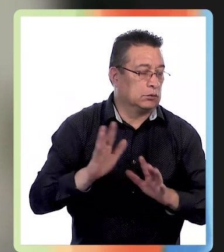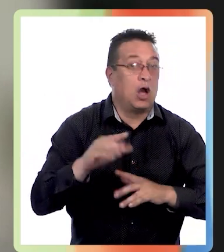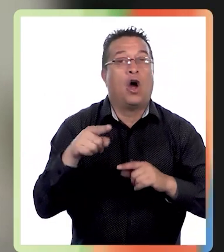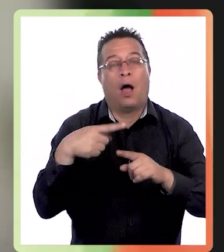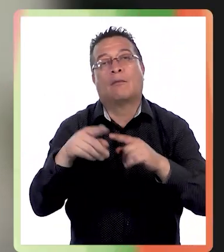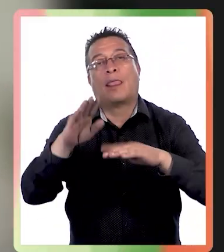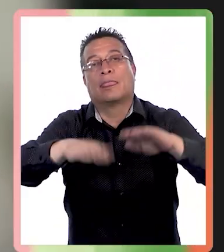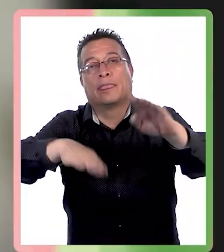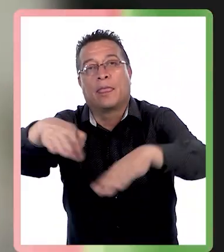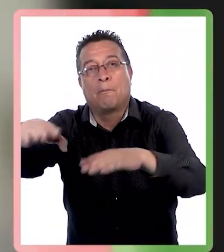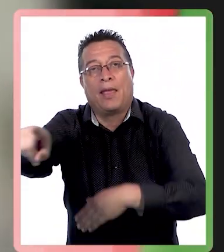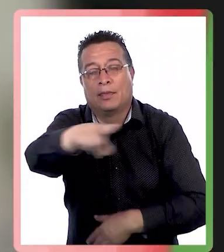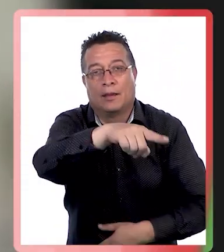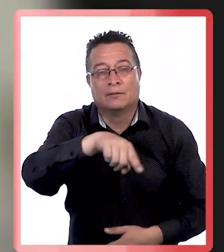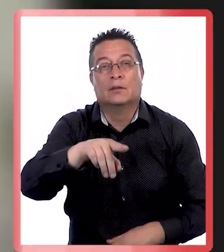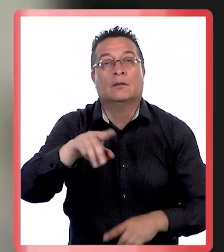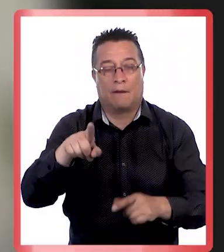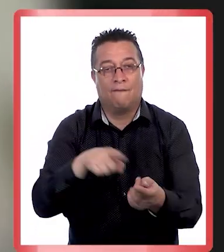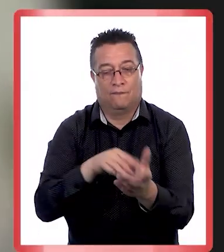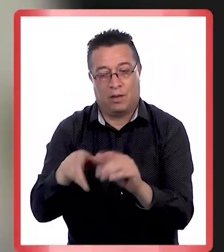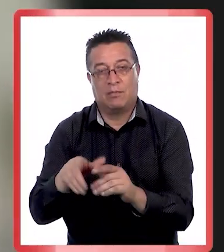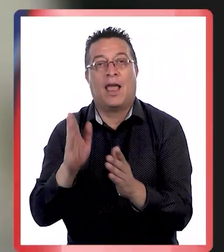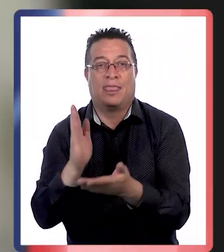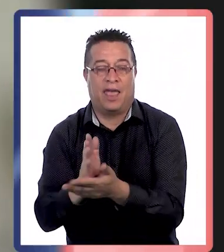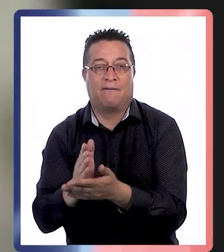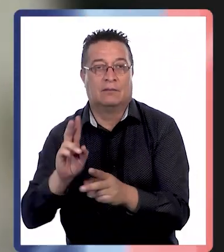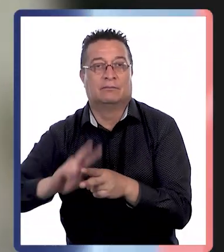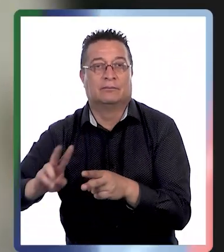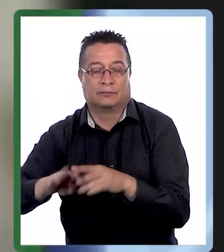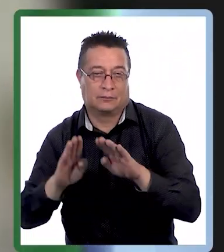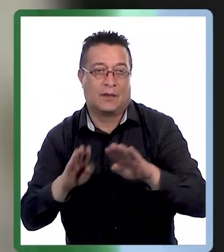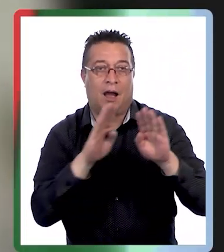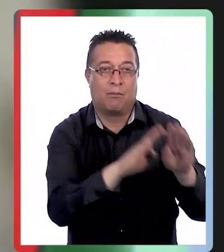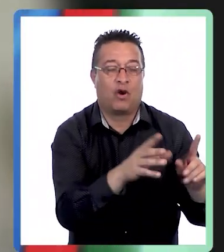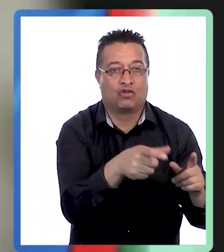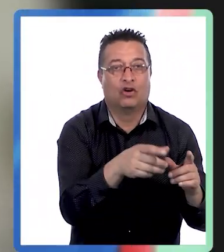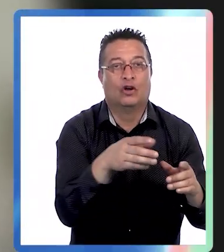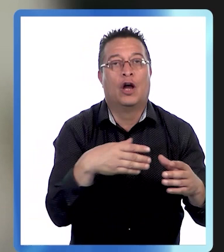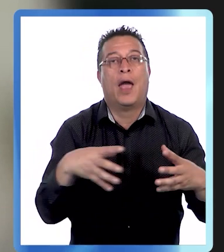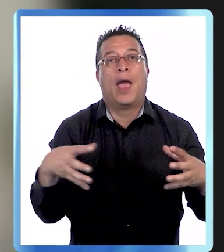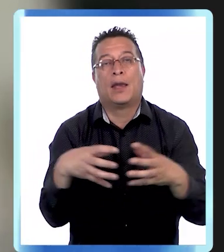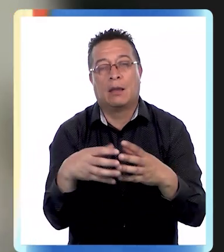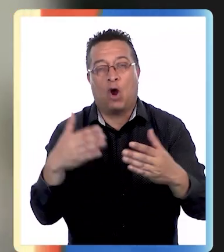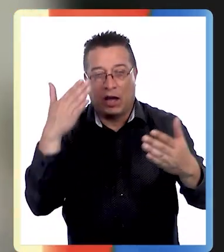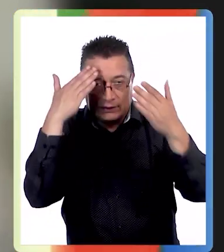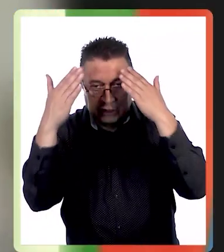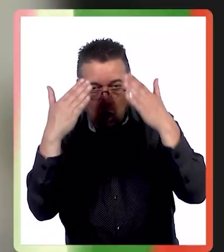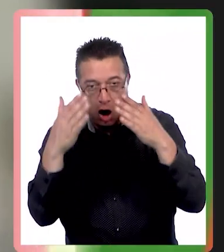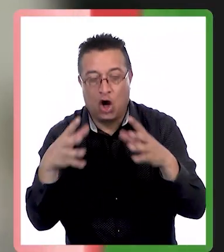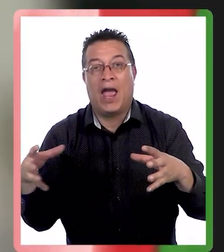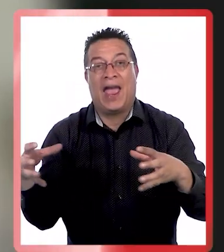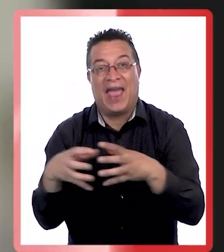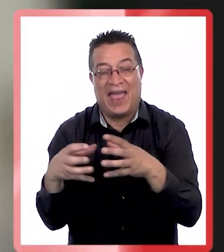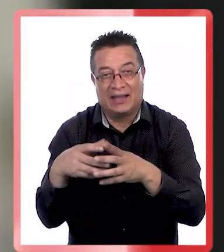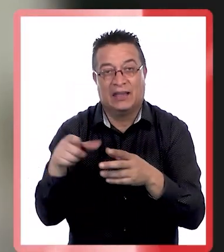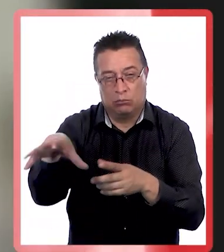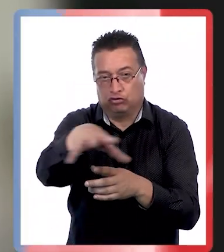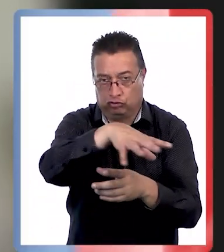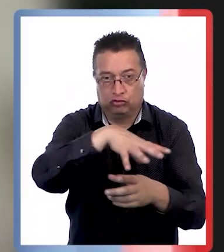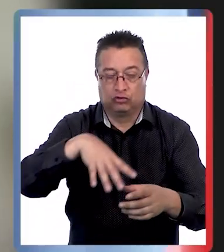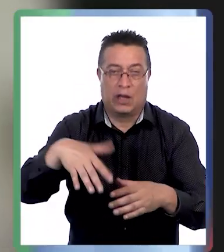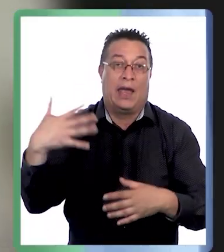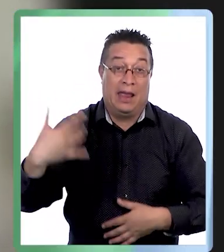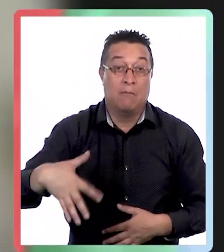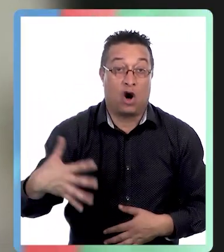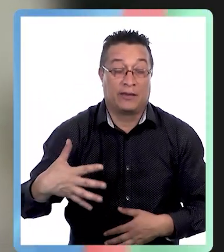familia tiene que estar preparada para apoyarlo a eso. Se hacen apoyos a través del equipo mismo de psicología, el equipo de enfermería es clave en esto también